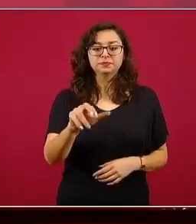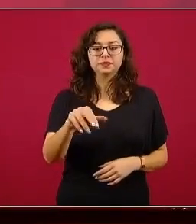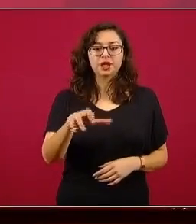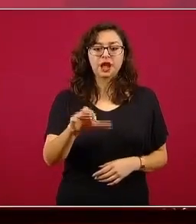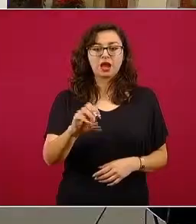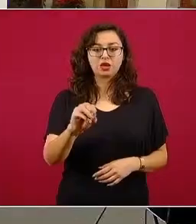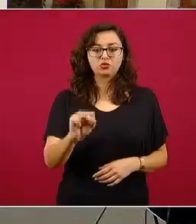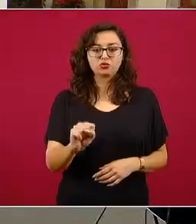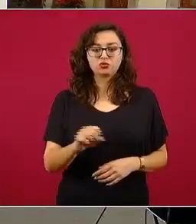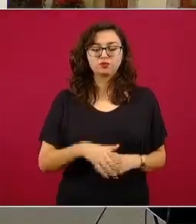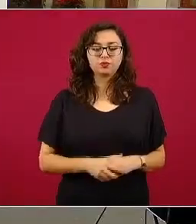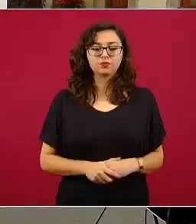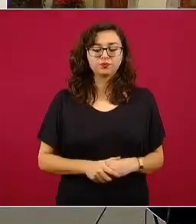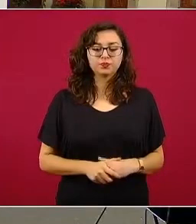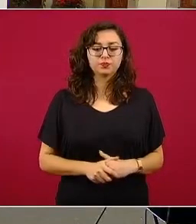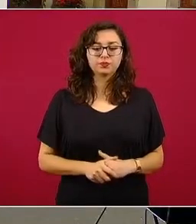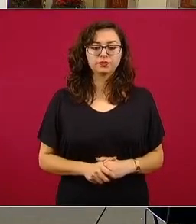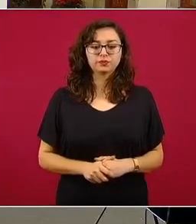de Querétaro.